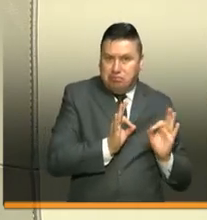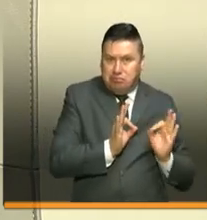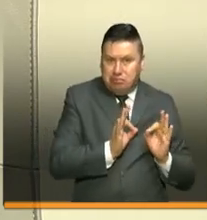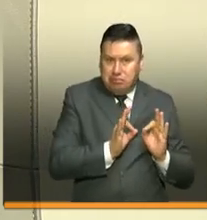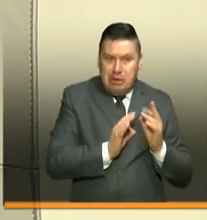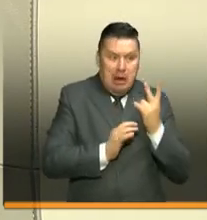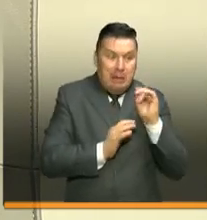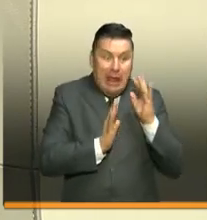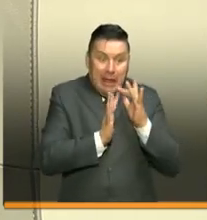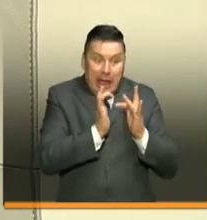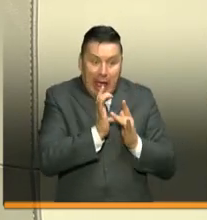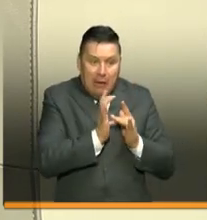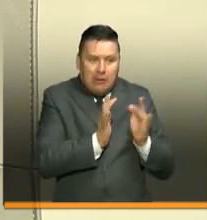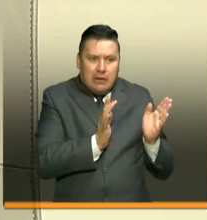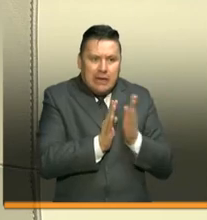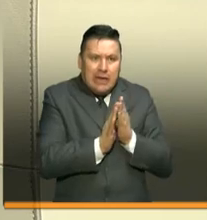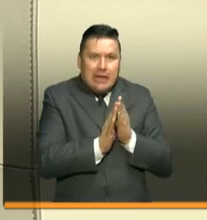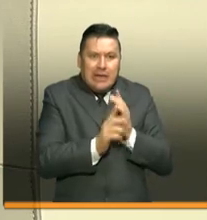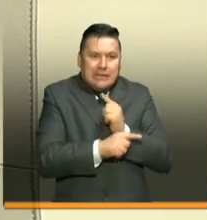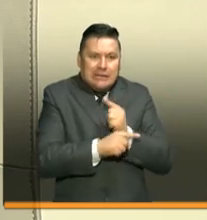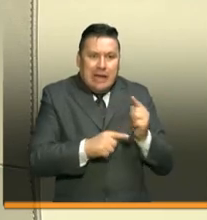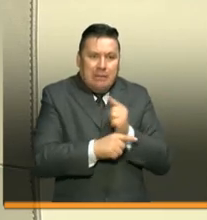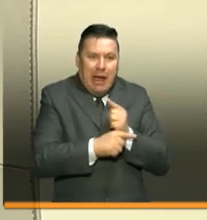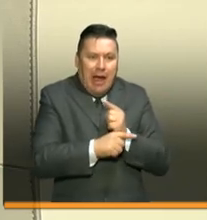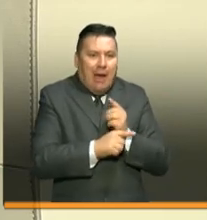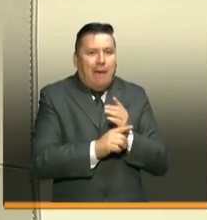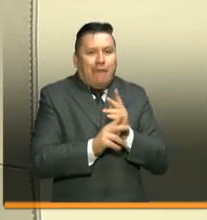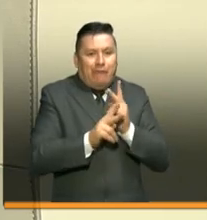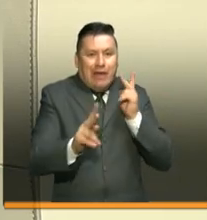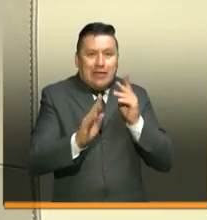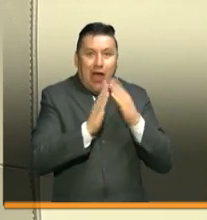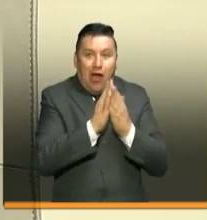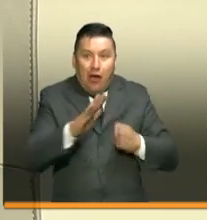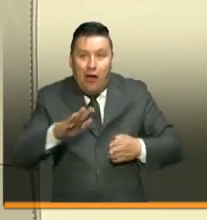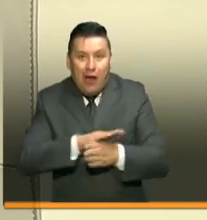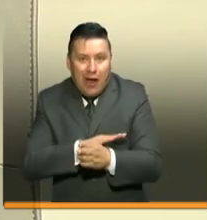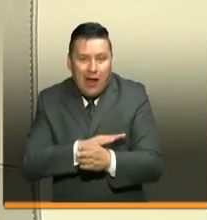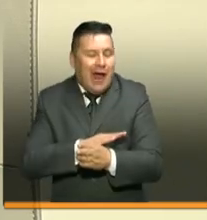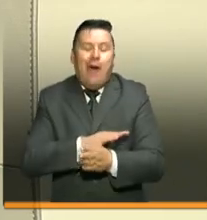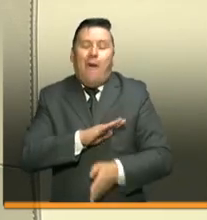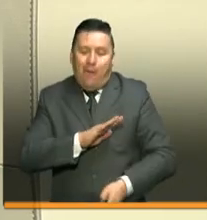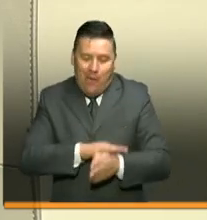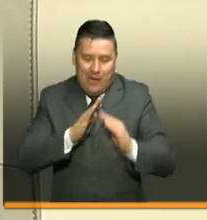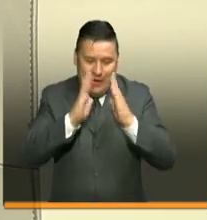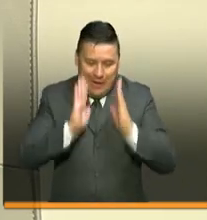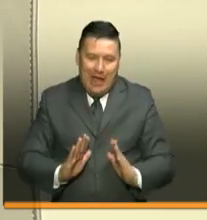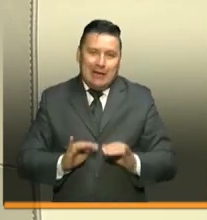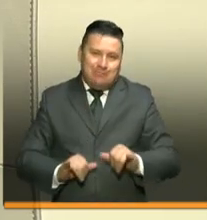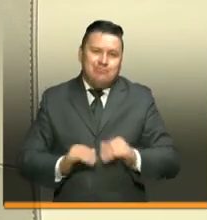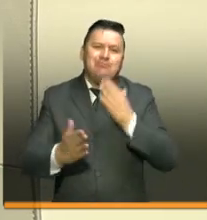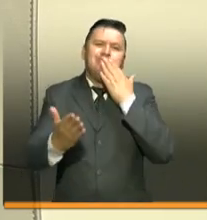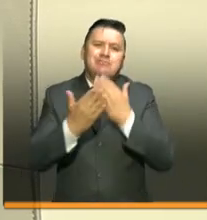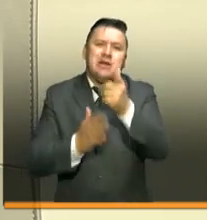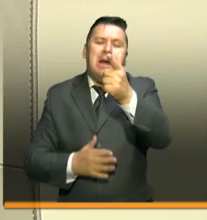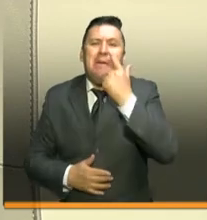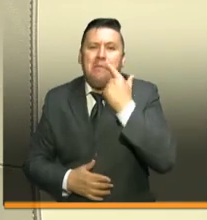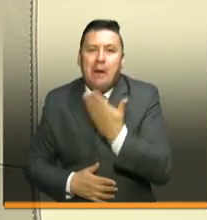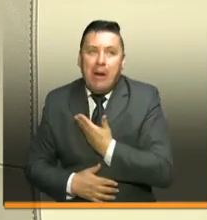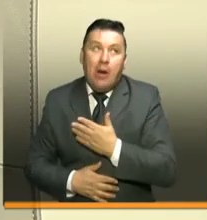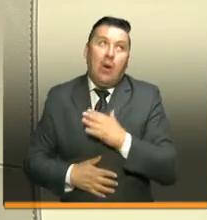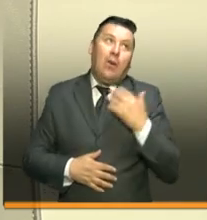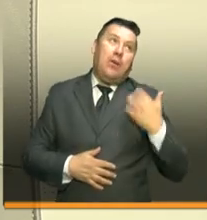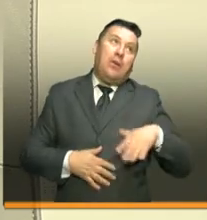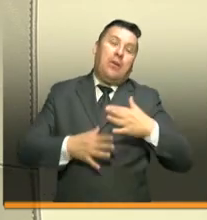partir del 20 de abril, tener semanas académicas de nuestro calendario escolar con estudio en casa. Un agradecimiento también a los padres, que han sido un